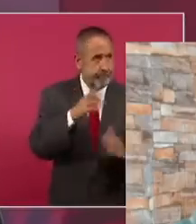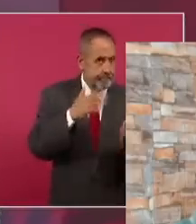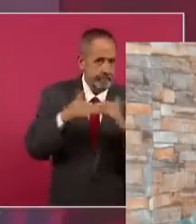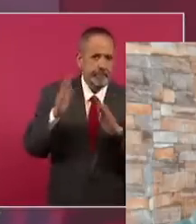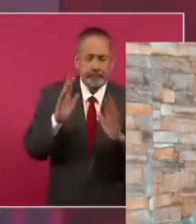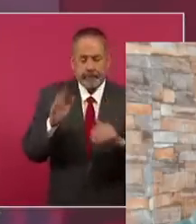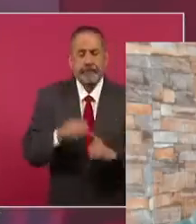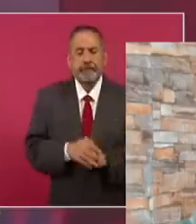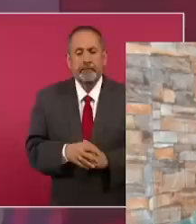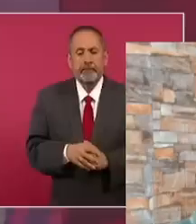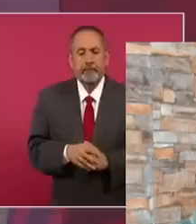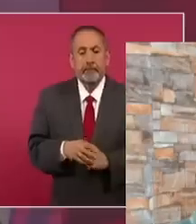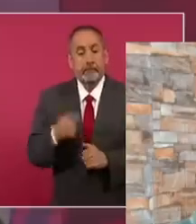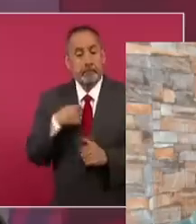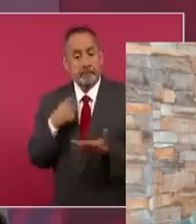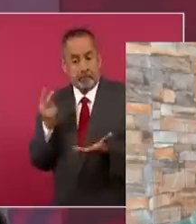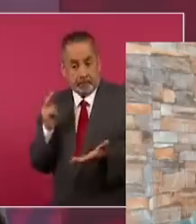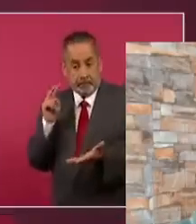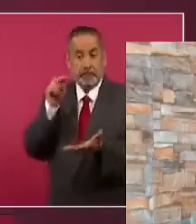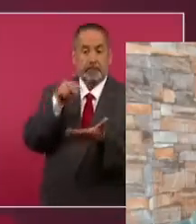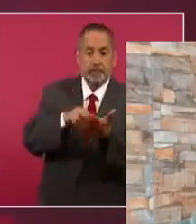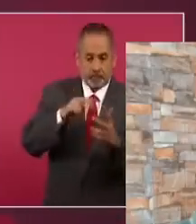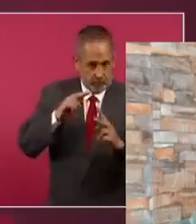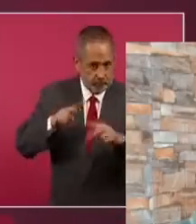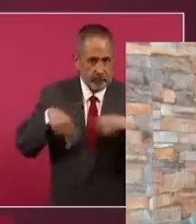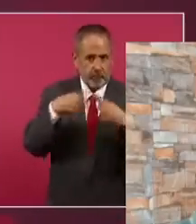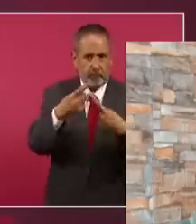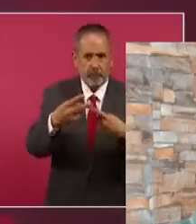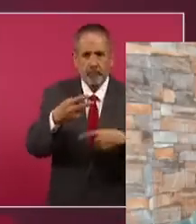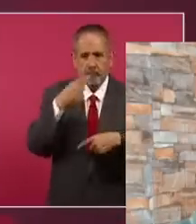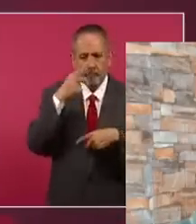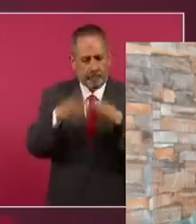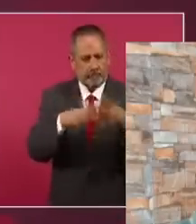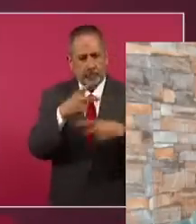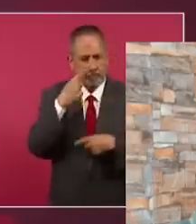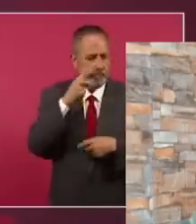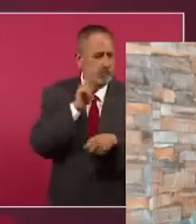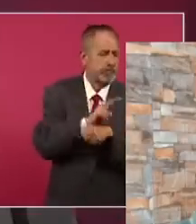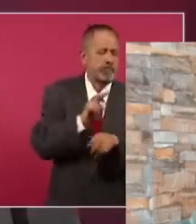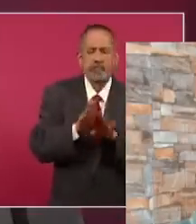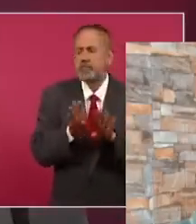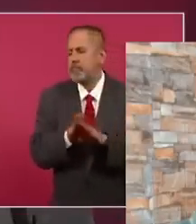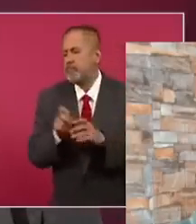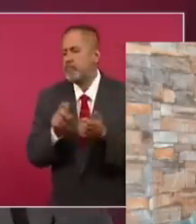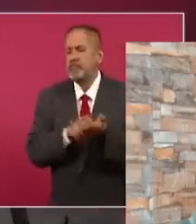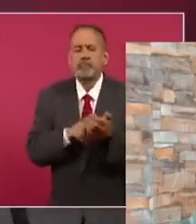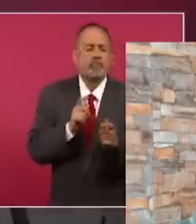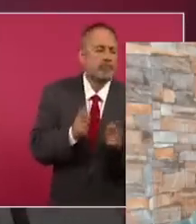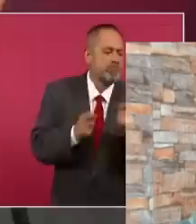Entonces voy a una supervisión a ese camino